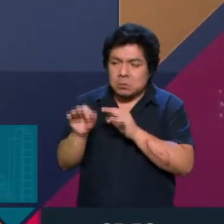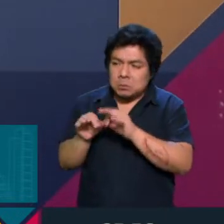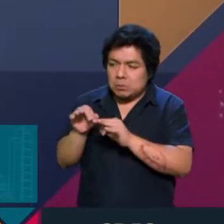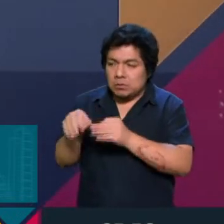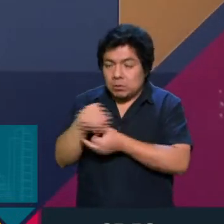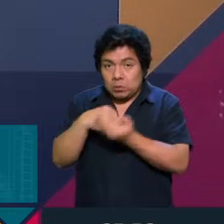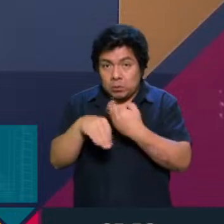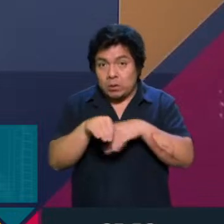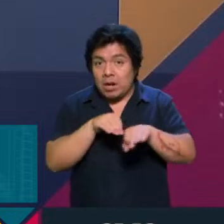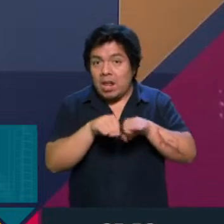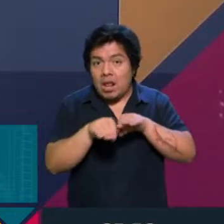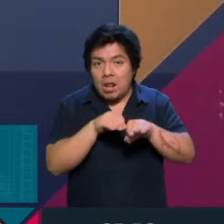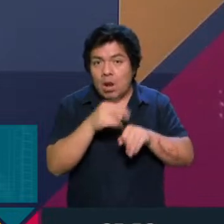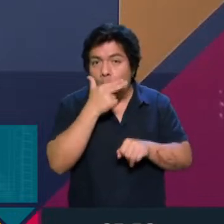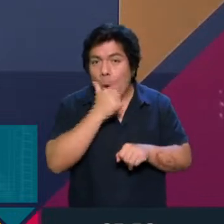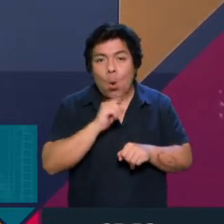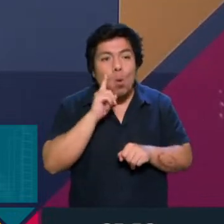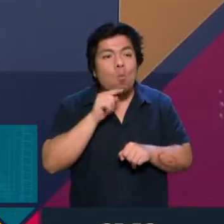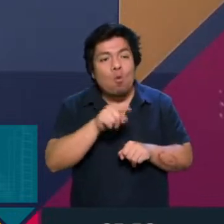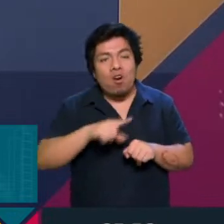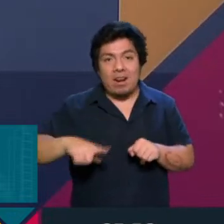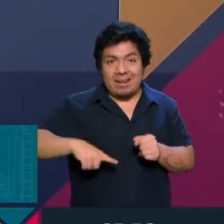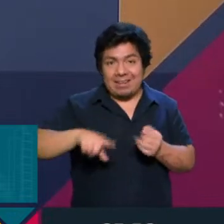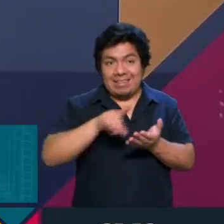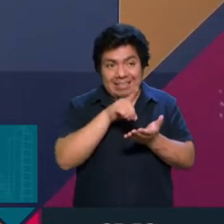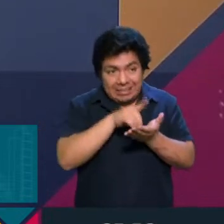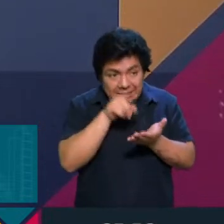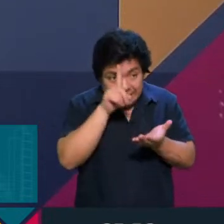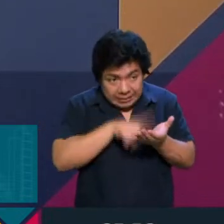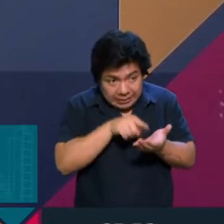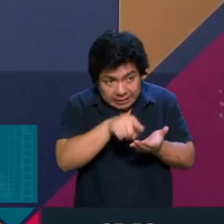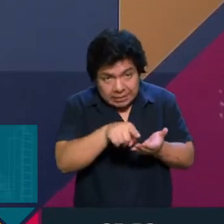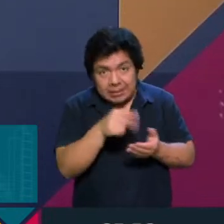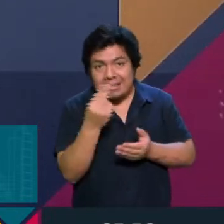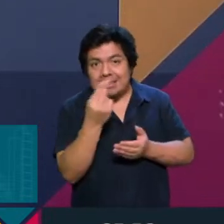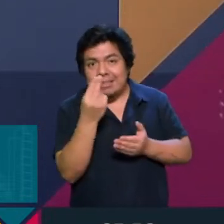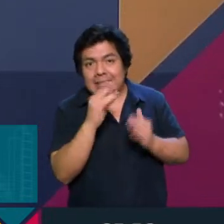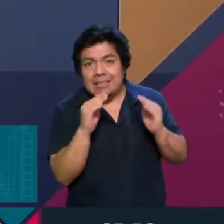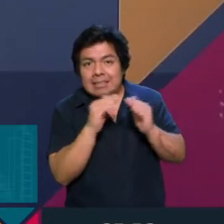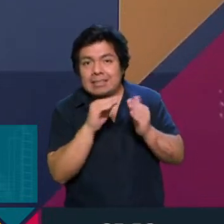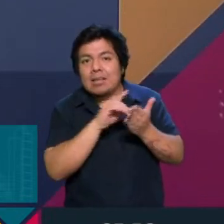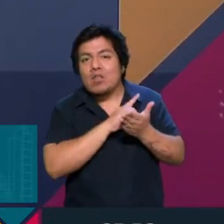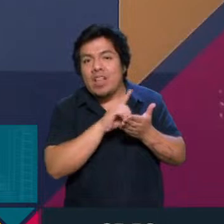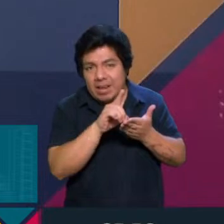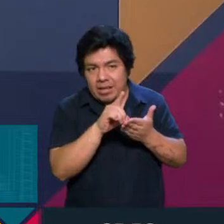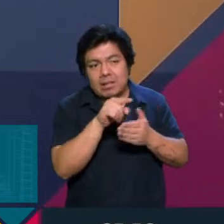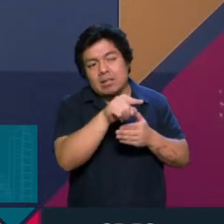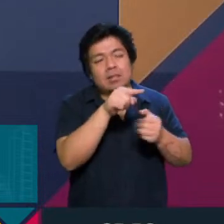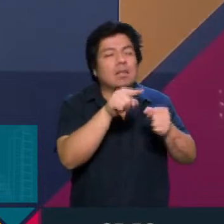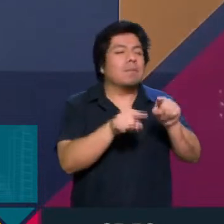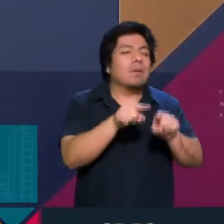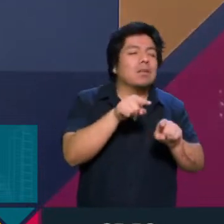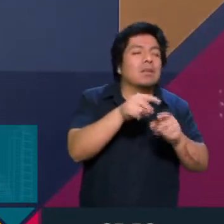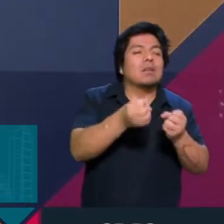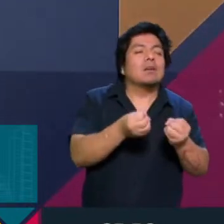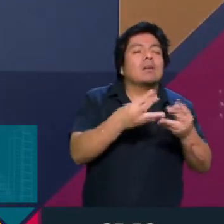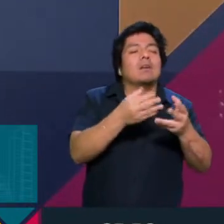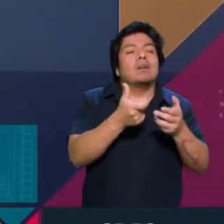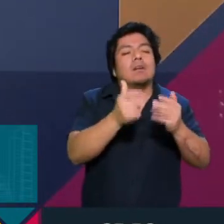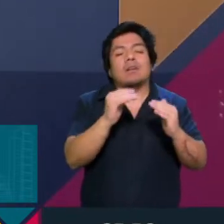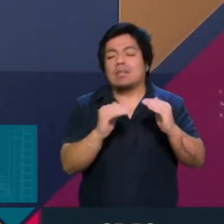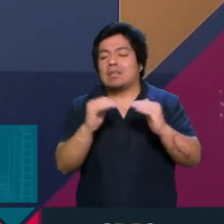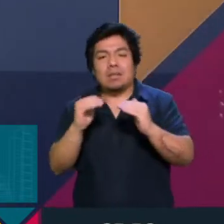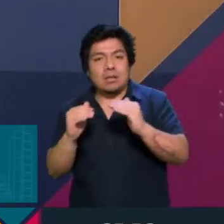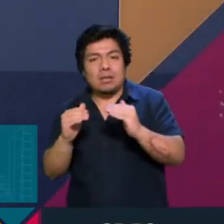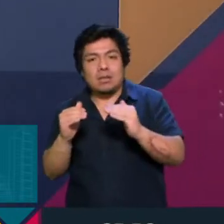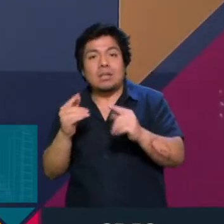los trabajadores tenían derecho a tener una vivienda que fuera acorde a sus necesidades y que esa obligación la